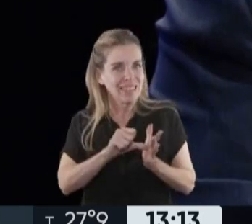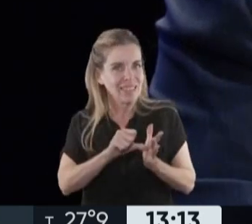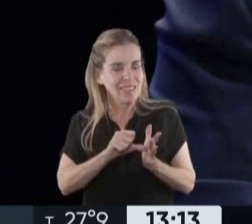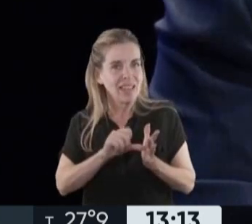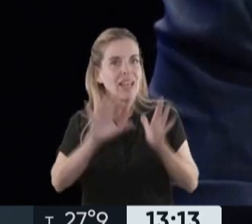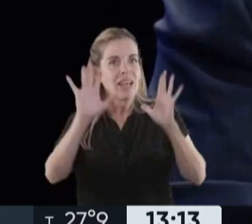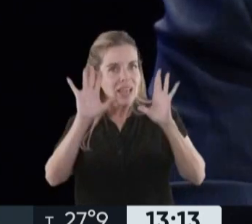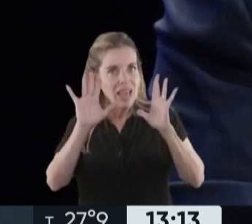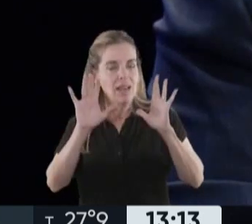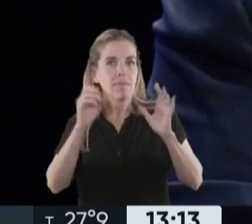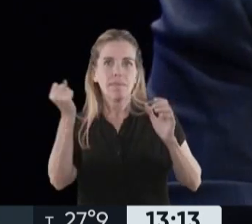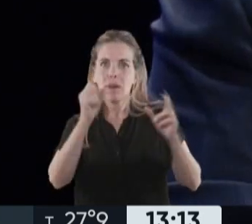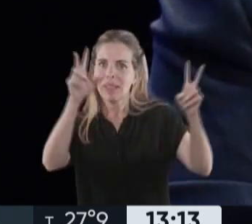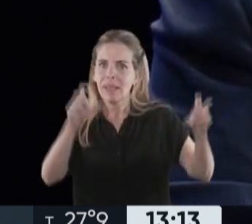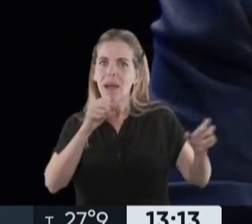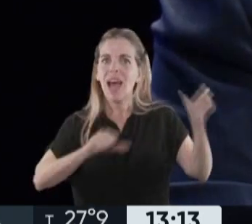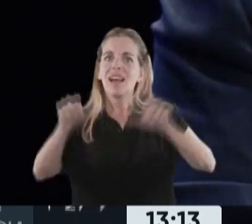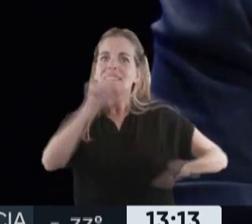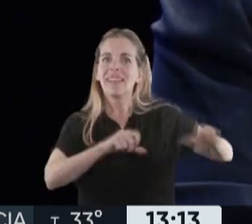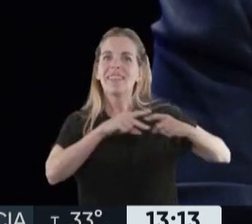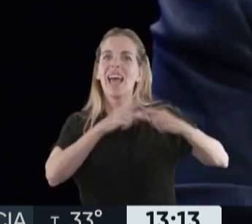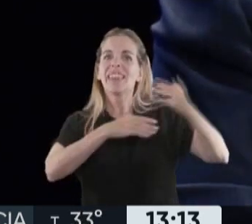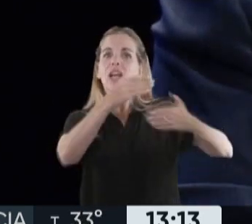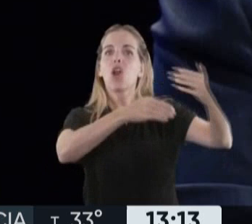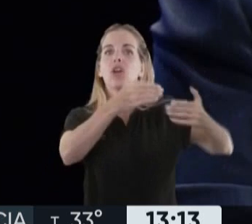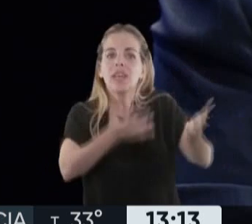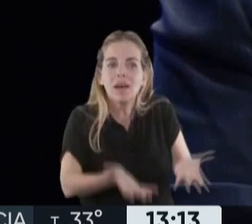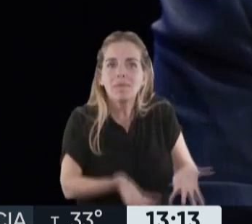que la ciencia y la tecnología se desarrolle.